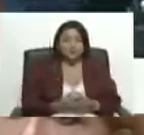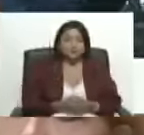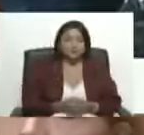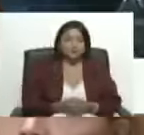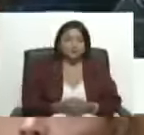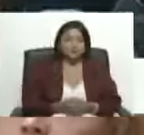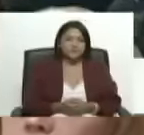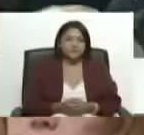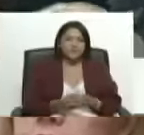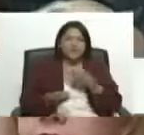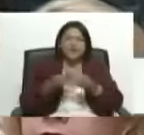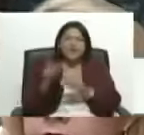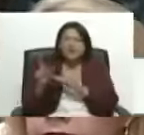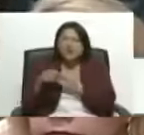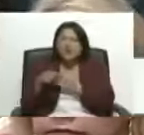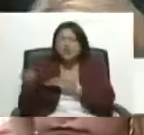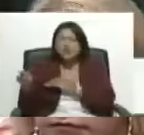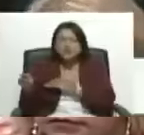¿Qué hizo Guyana?